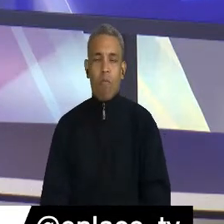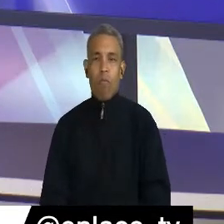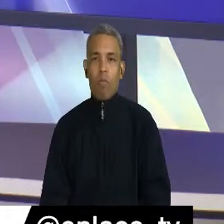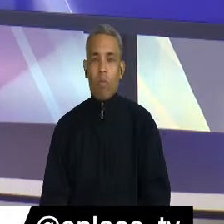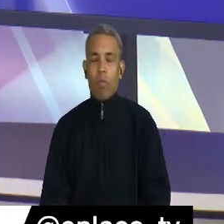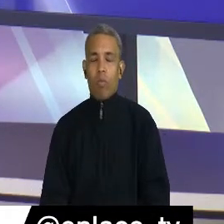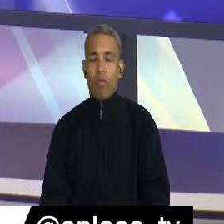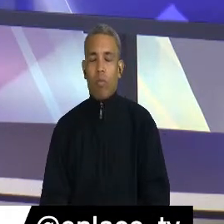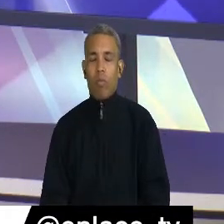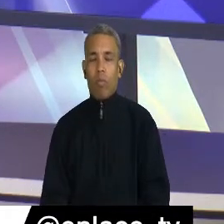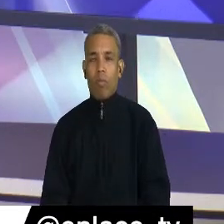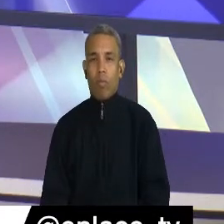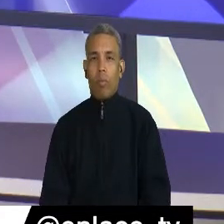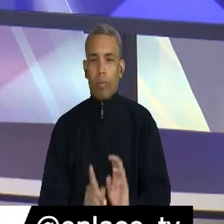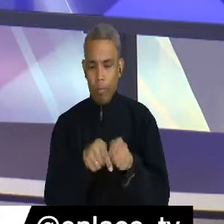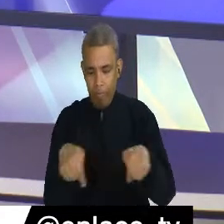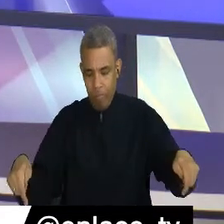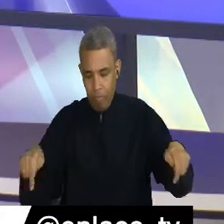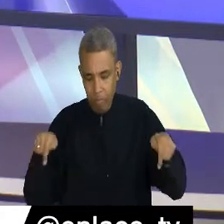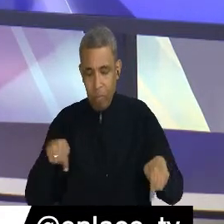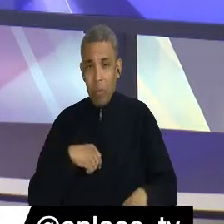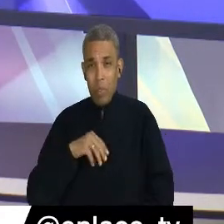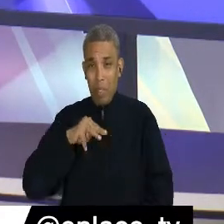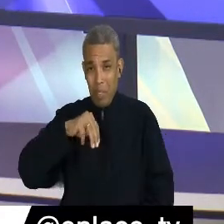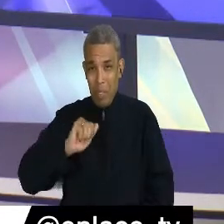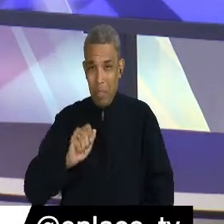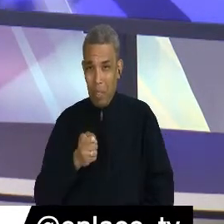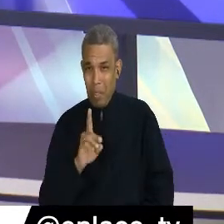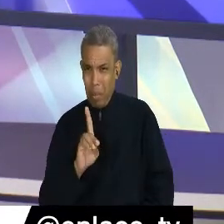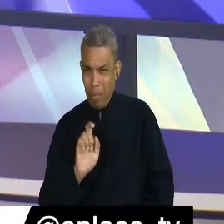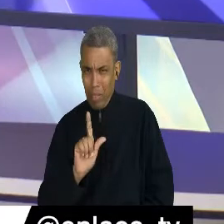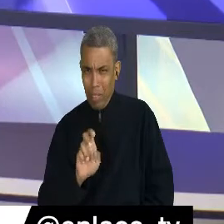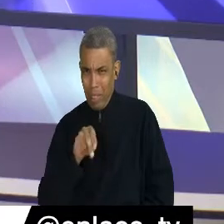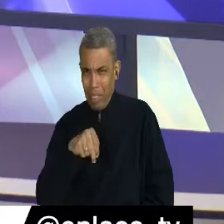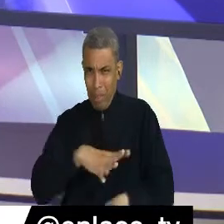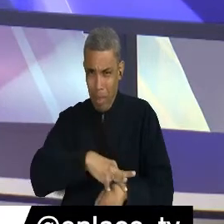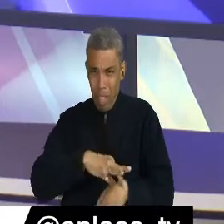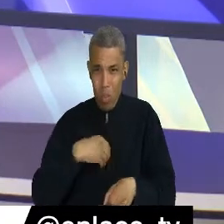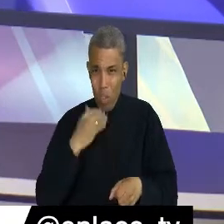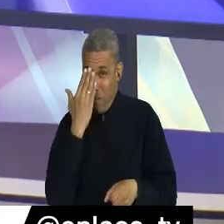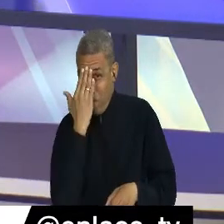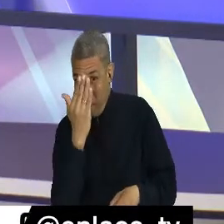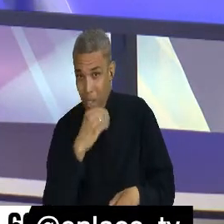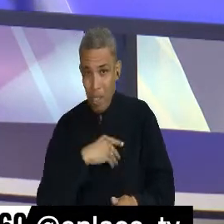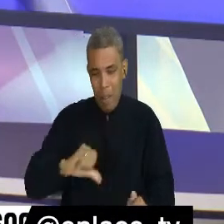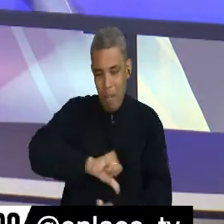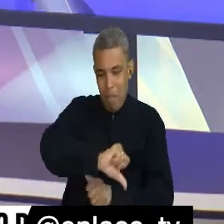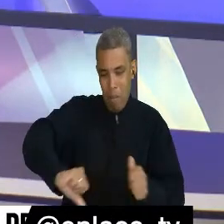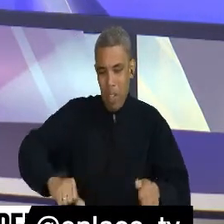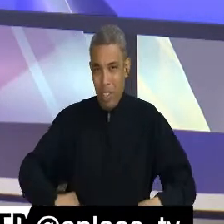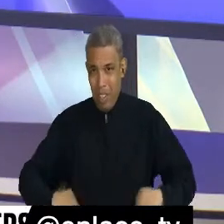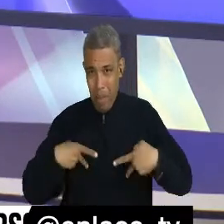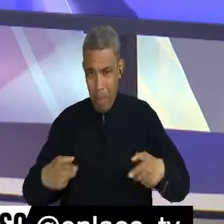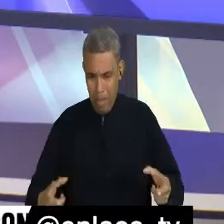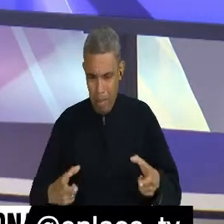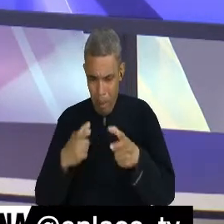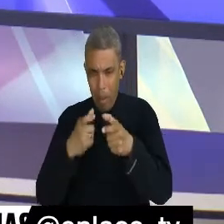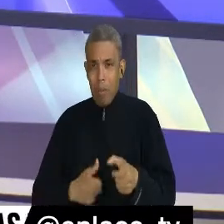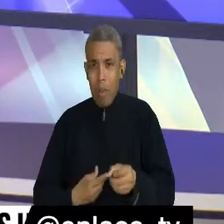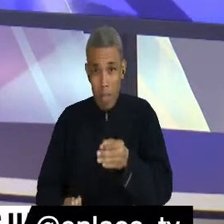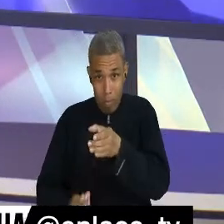Directivas de la Clínica Magdalena denuncian que EPS abandona a sus pacientes a su suerte. Familiares ni con tutelas logran